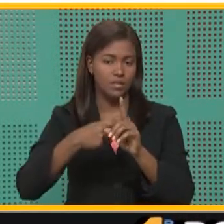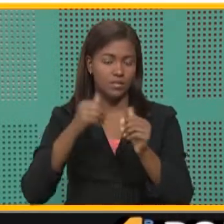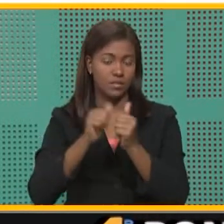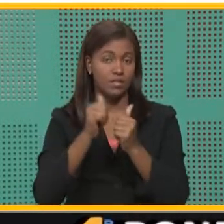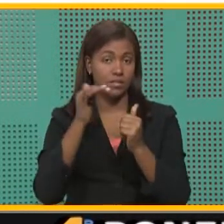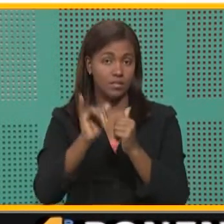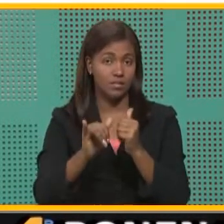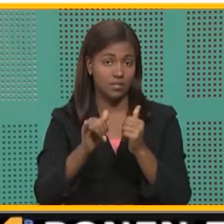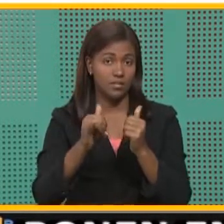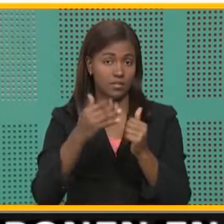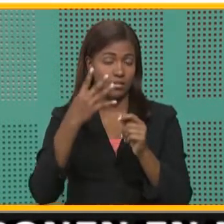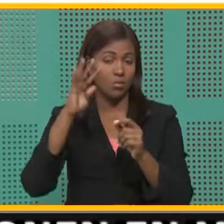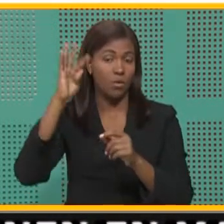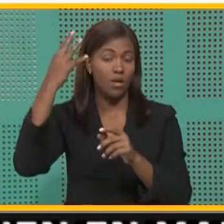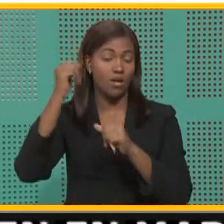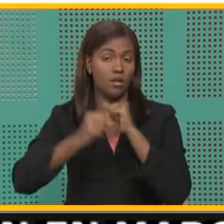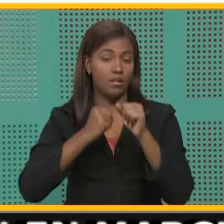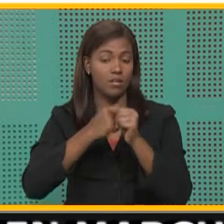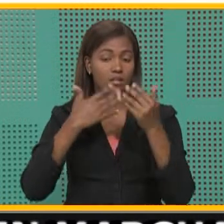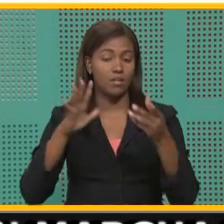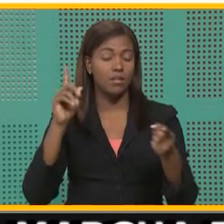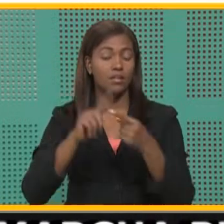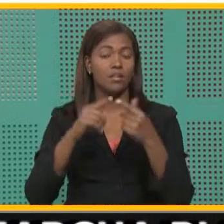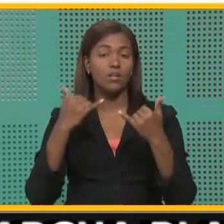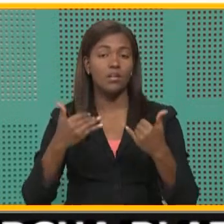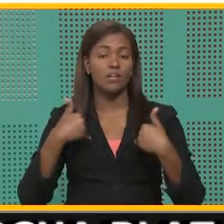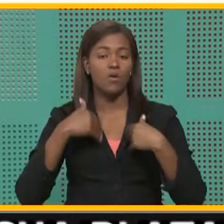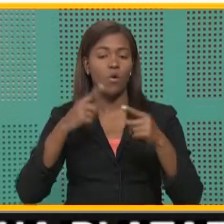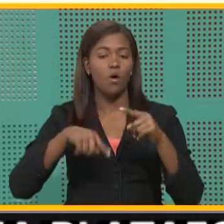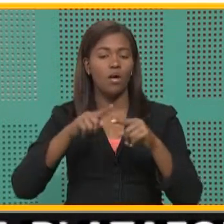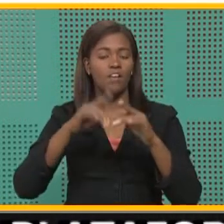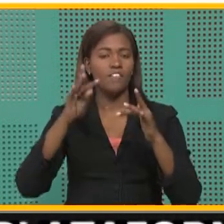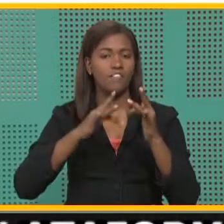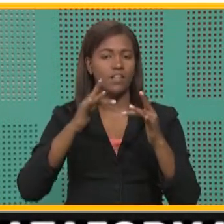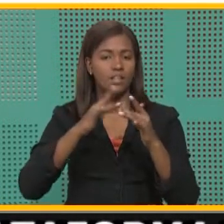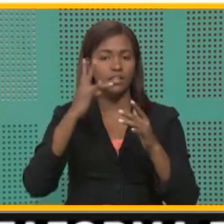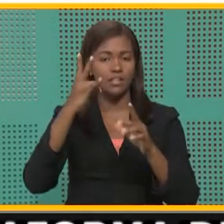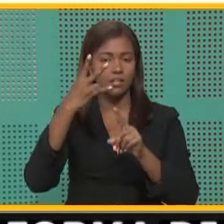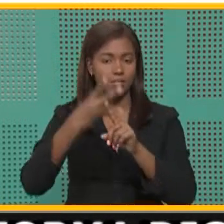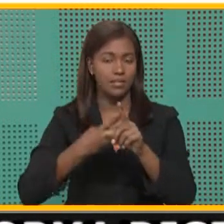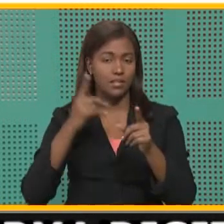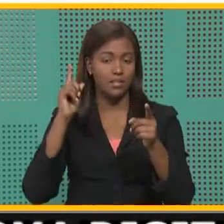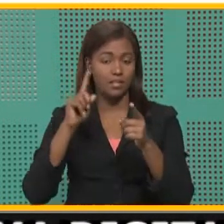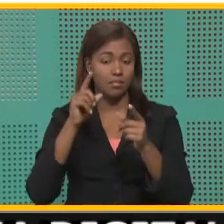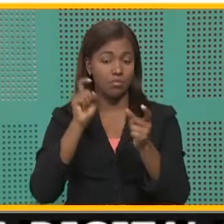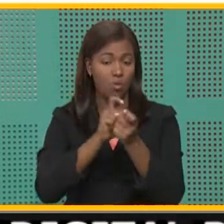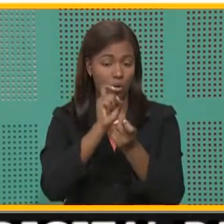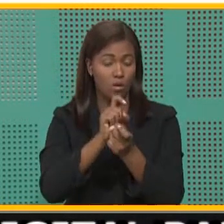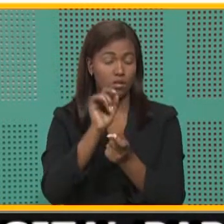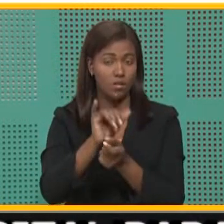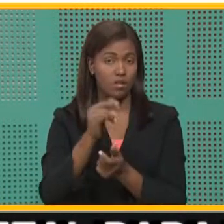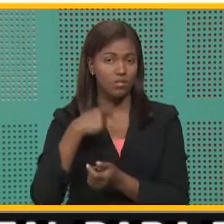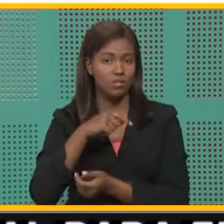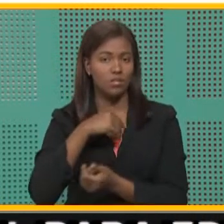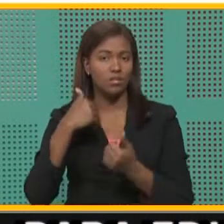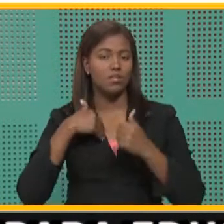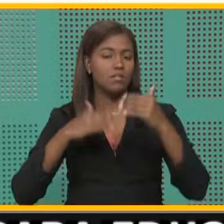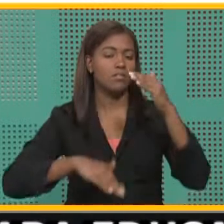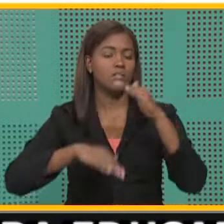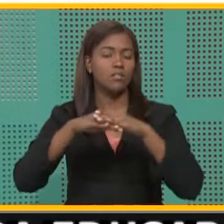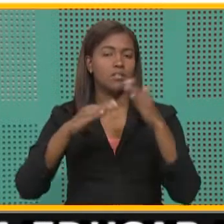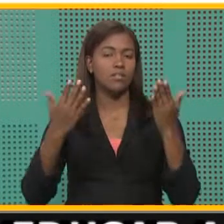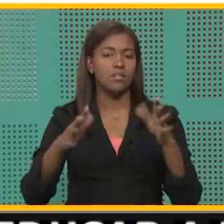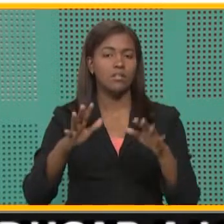cuatrenio, ya al día de hoy, cuando faltan 7 meses exactamente, nosotros superamos